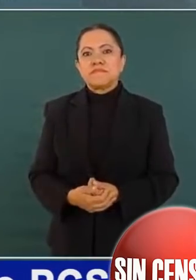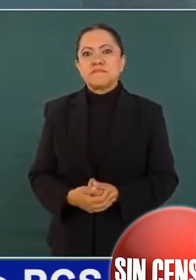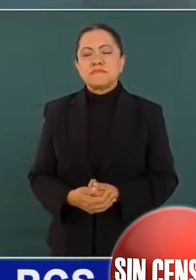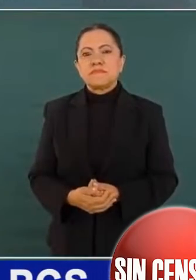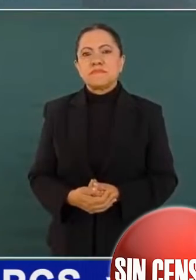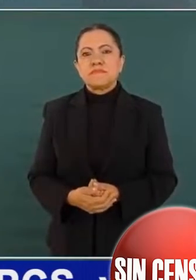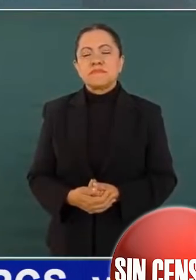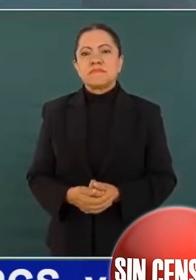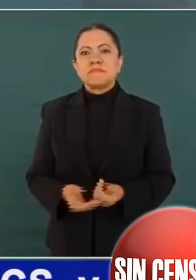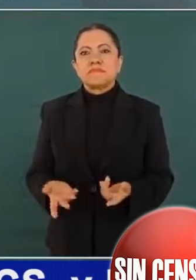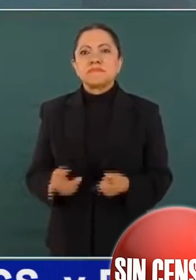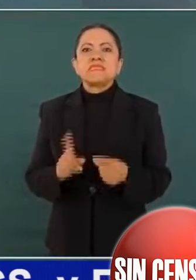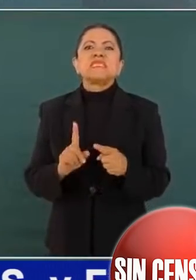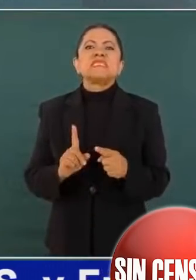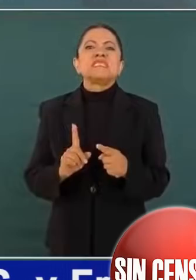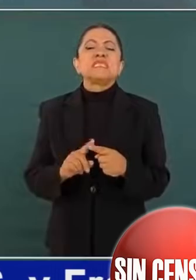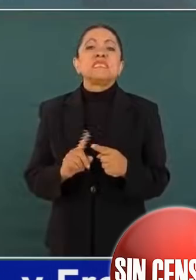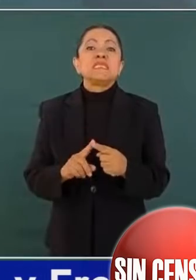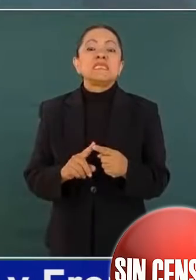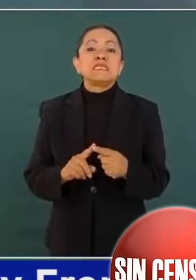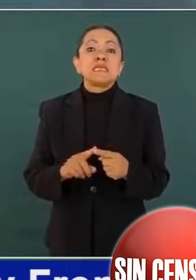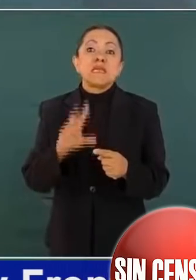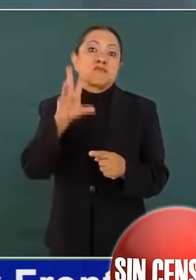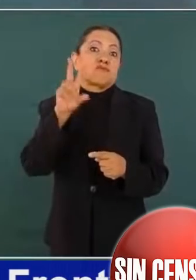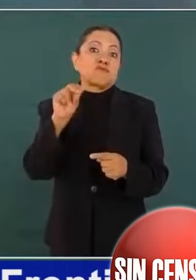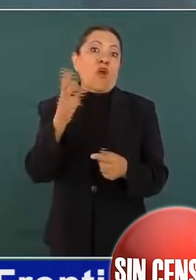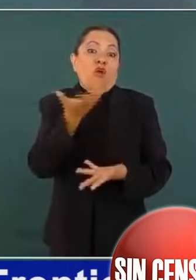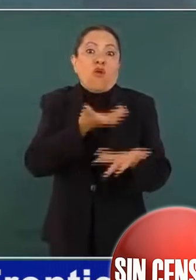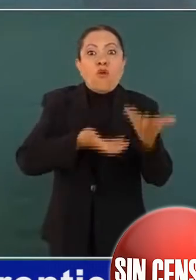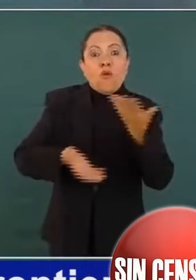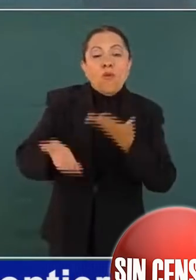quienes no compartan